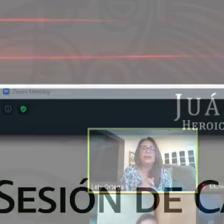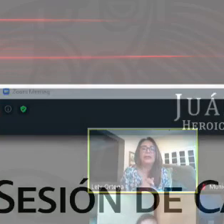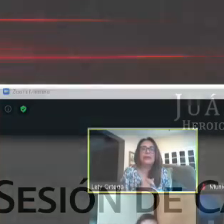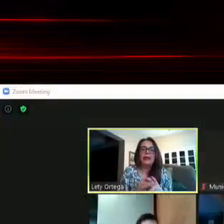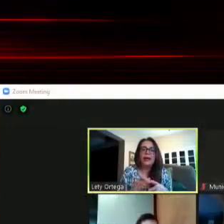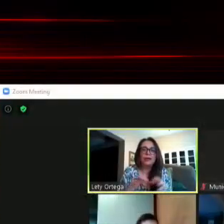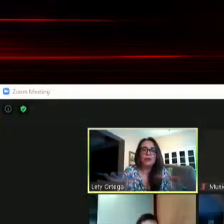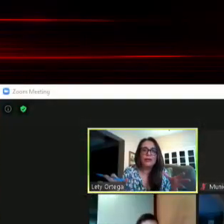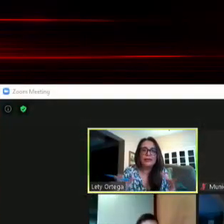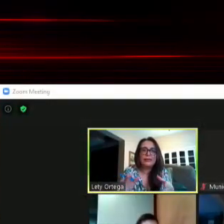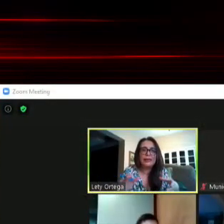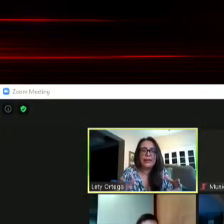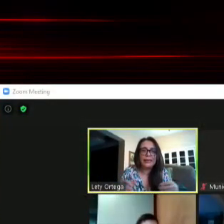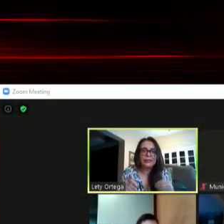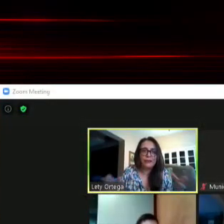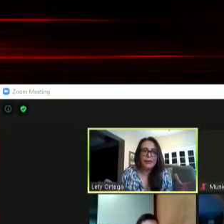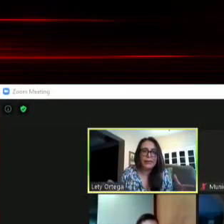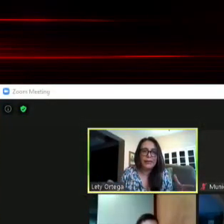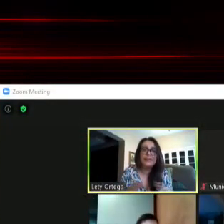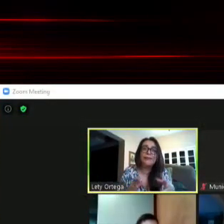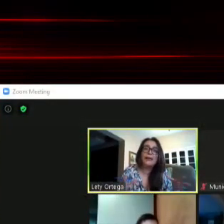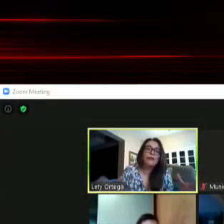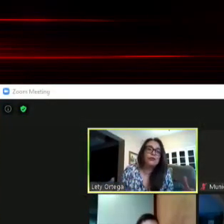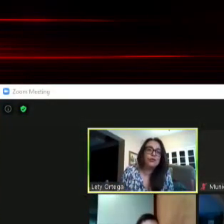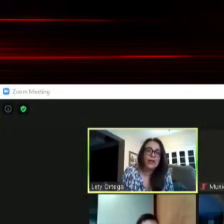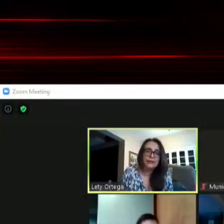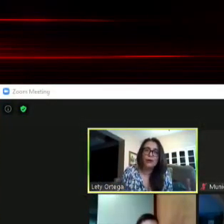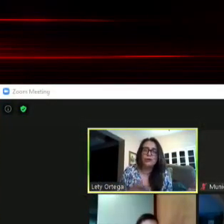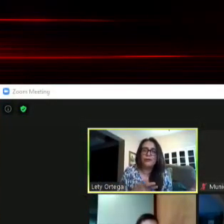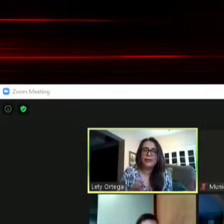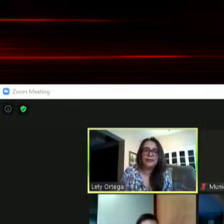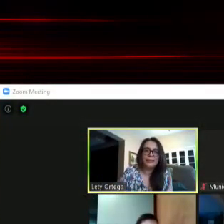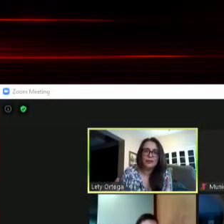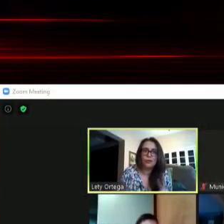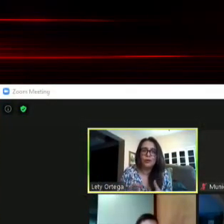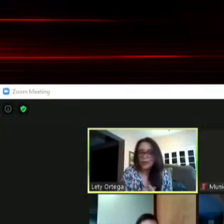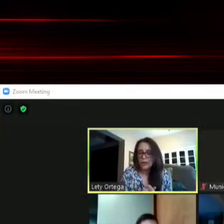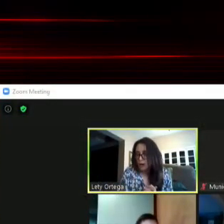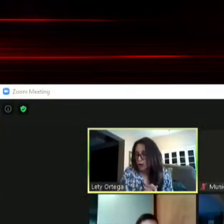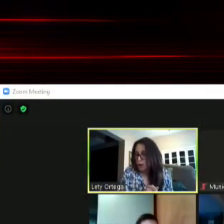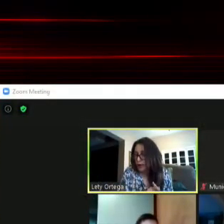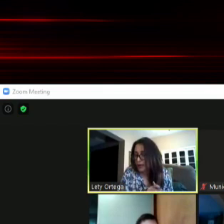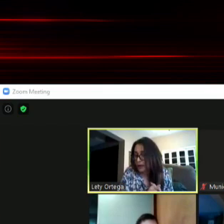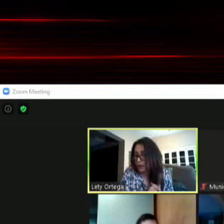Y a todas las familias y de manera constante como se venía haciendo.